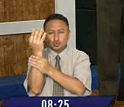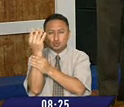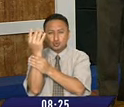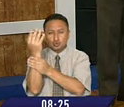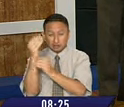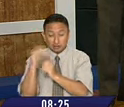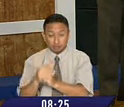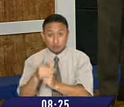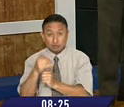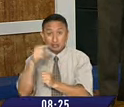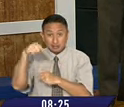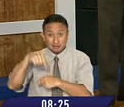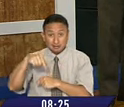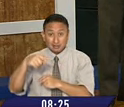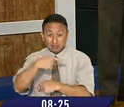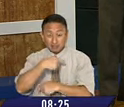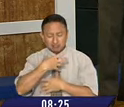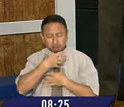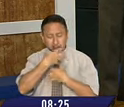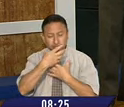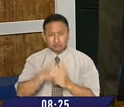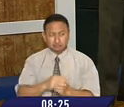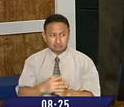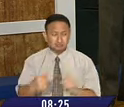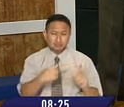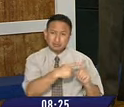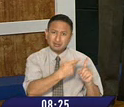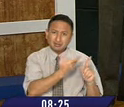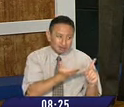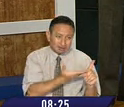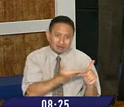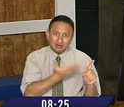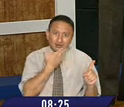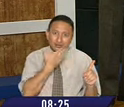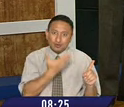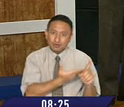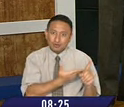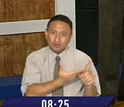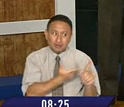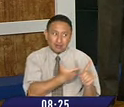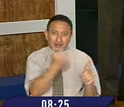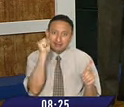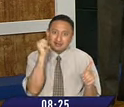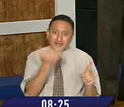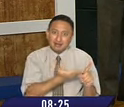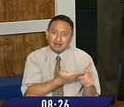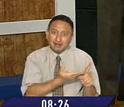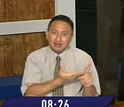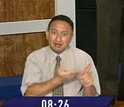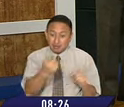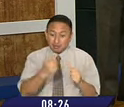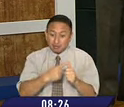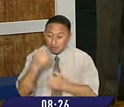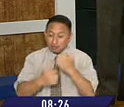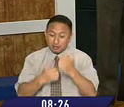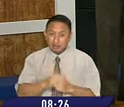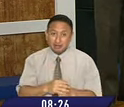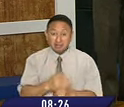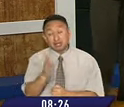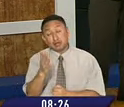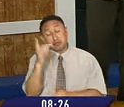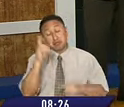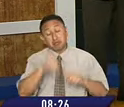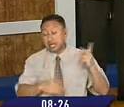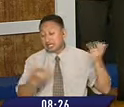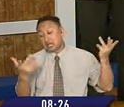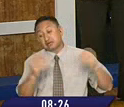favor, esto que a mí me ha indignado. Pobre ser humano, pobre hombre. O sea, no hay derecho. Si además de que le pasó, que le digan, vean, no hay cómo. No